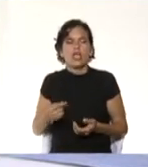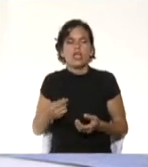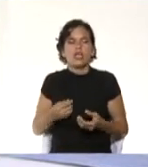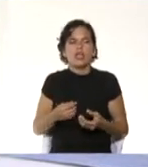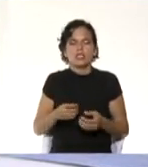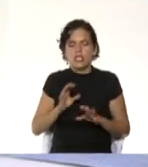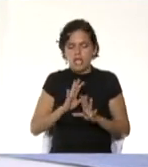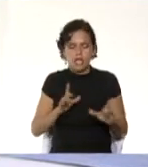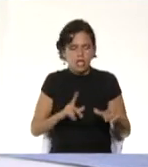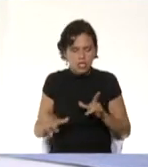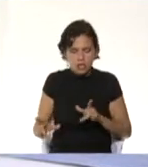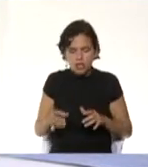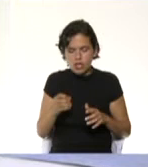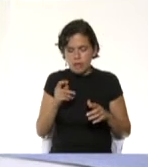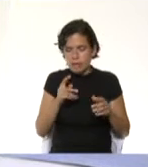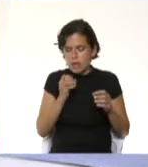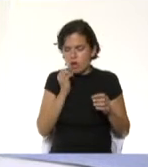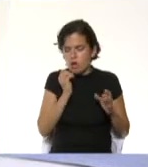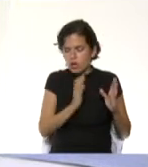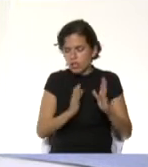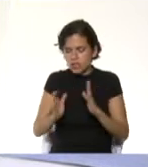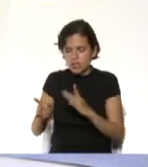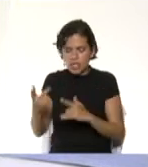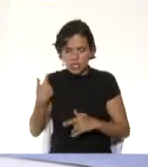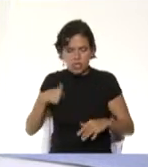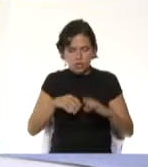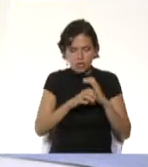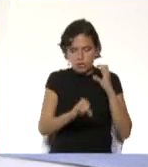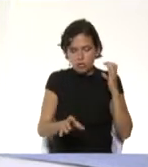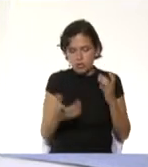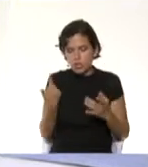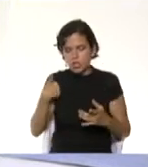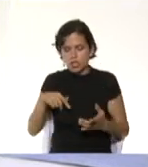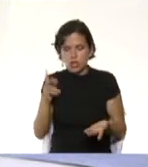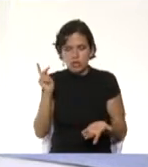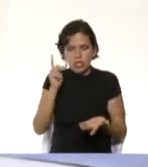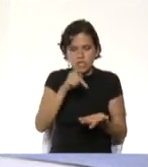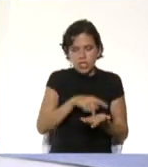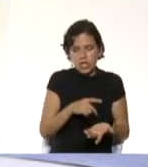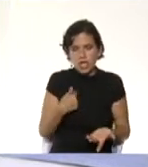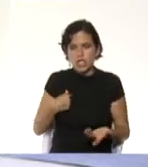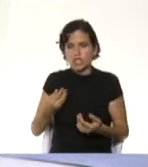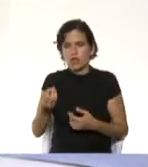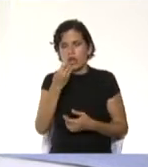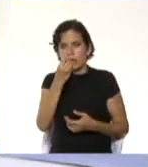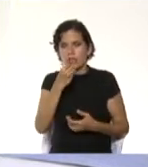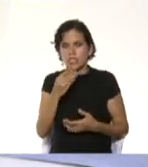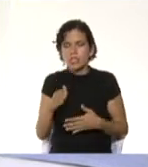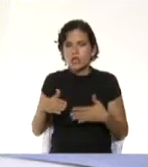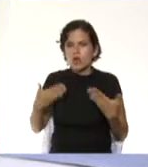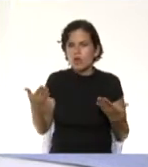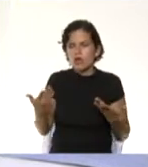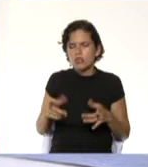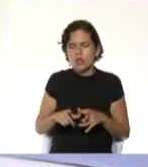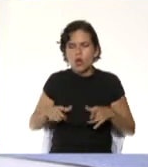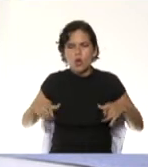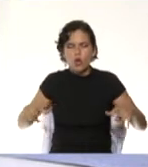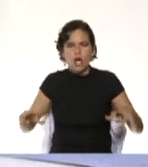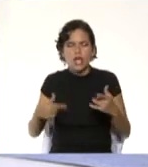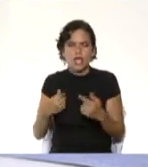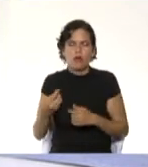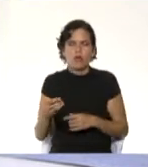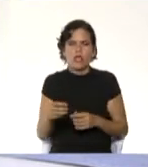ejecución. Ajá, ya me organicé, ya tengo el transporte, ya tengo dónde me voy a quedar, ya tengo la alimentación y cuáles son los sitios que